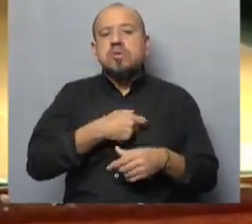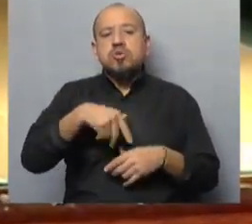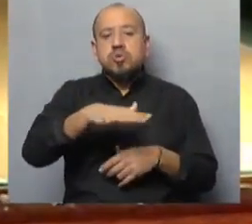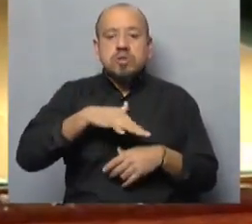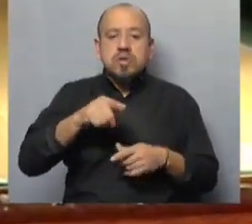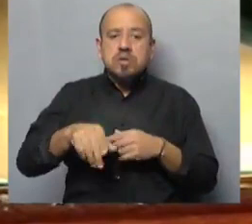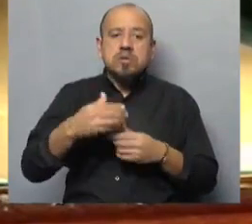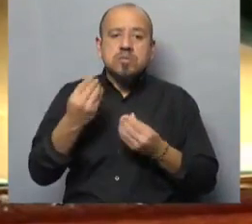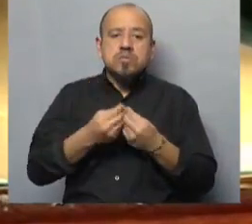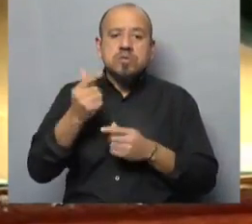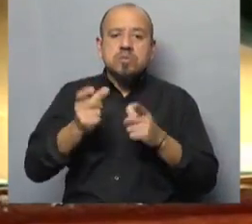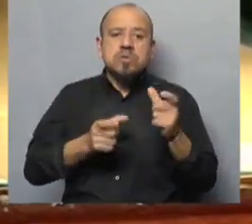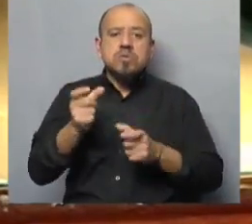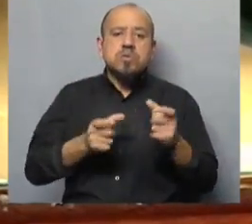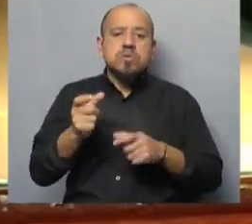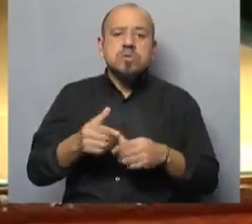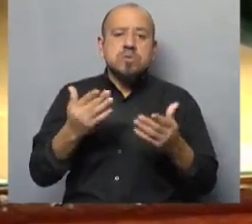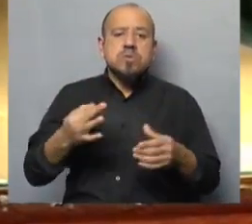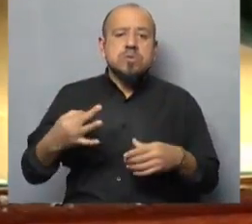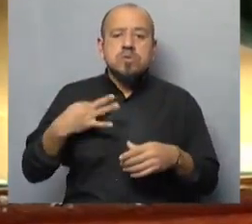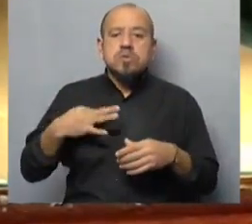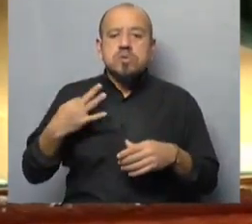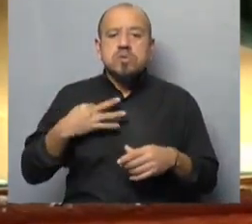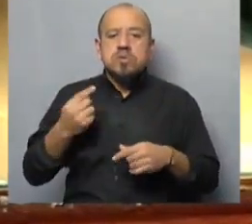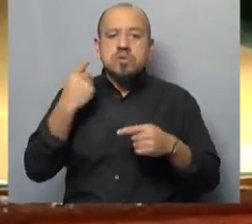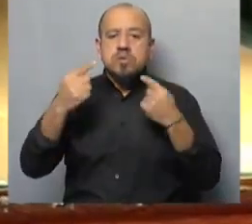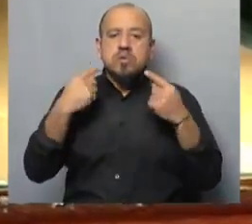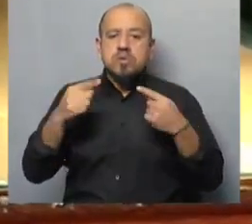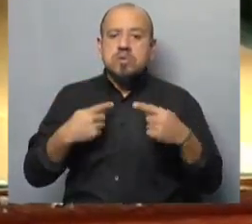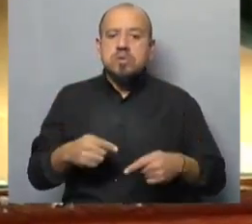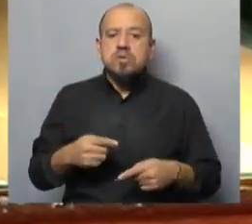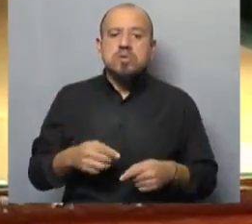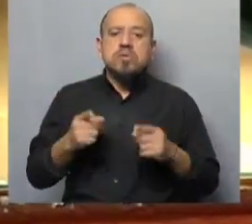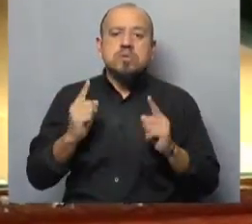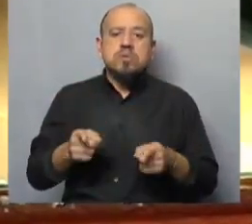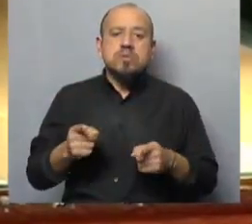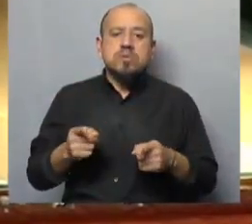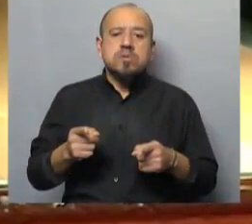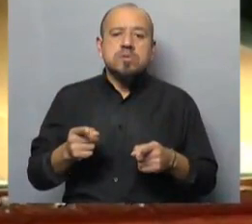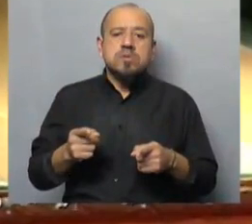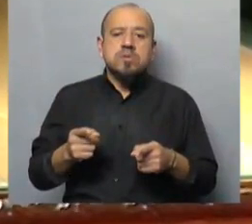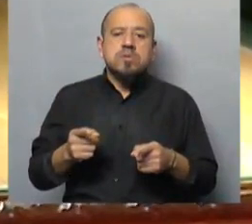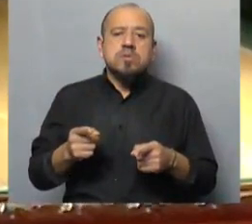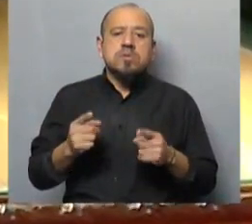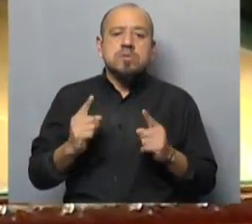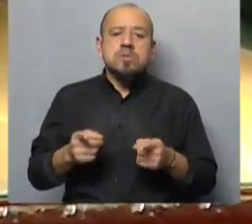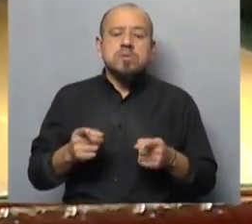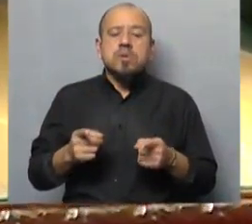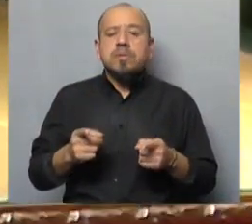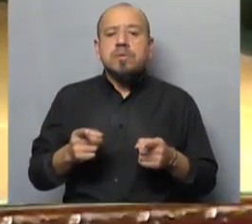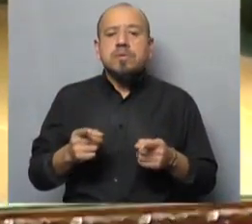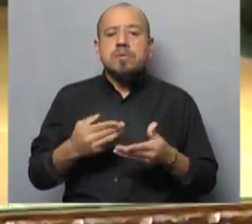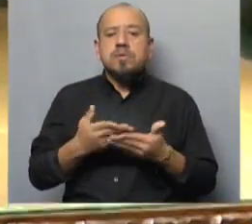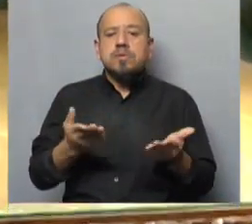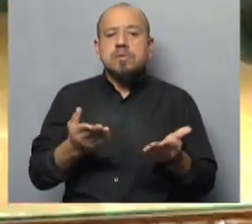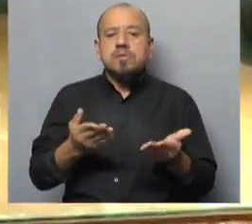de ellas dan han dado su vida por distintas causas por otra parte nosotros consideramos además que cuando